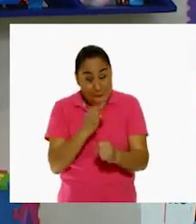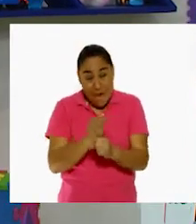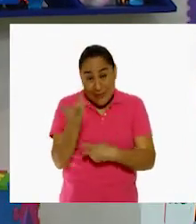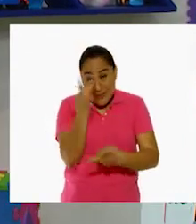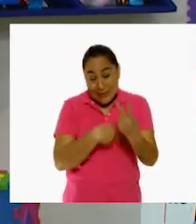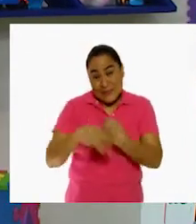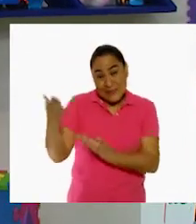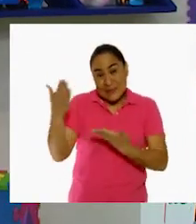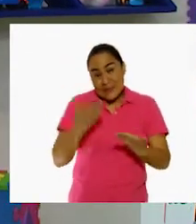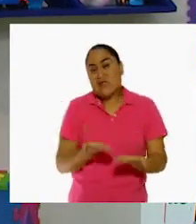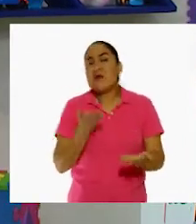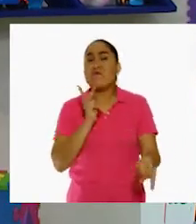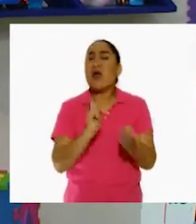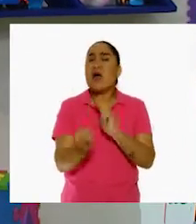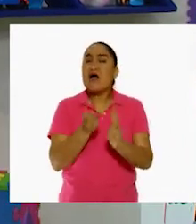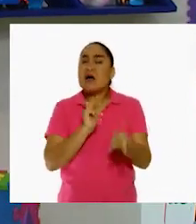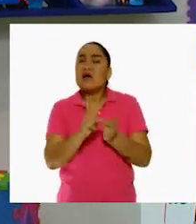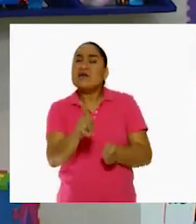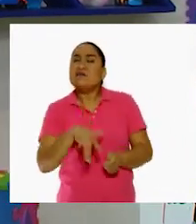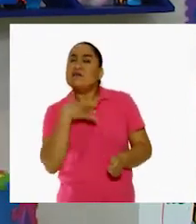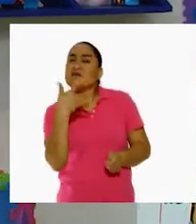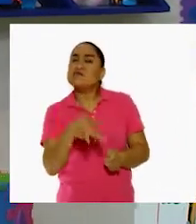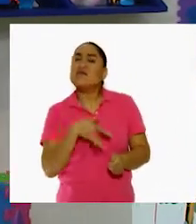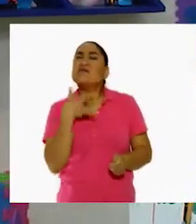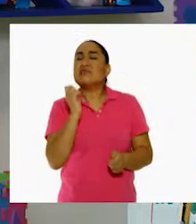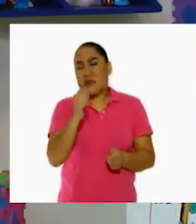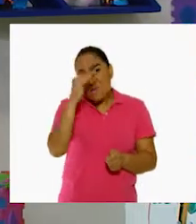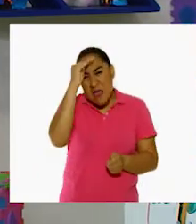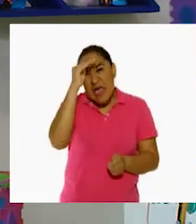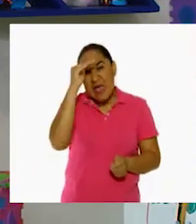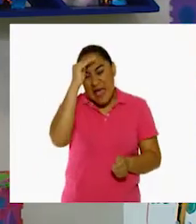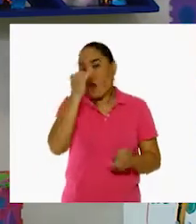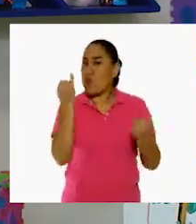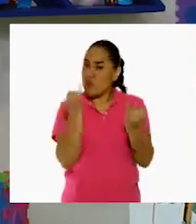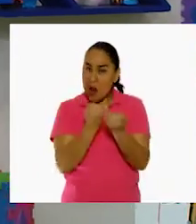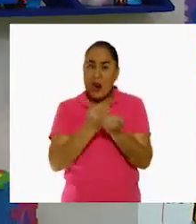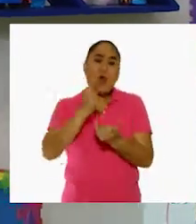para platicar de lo que sienten y piensan también las niñas